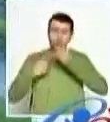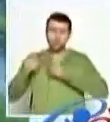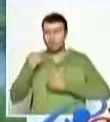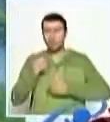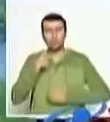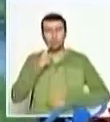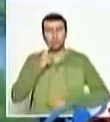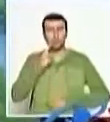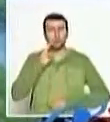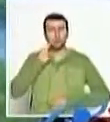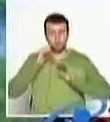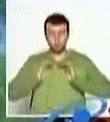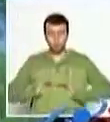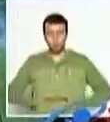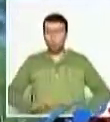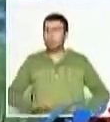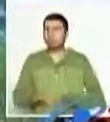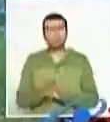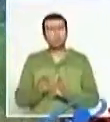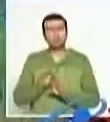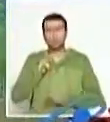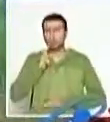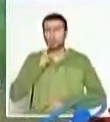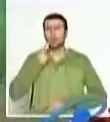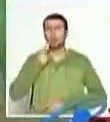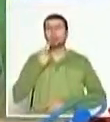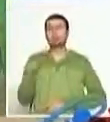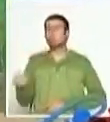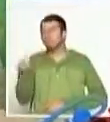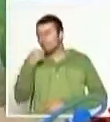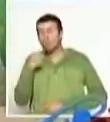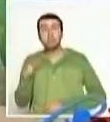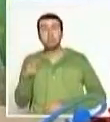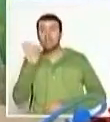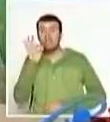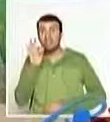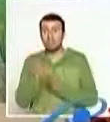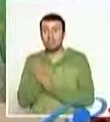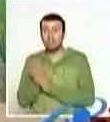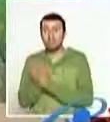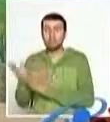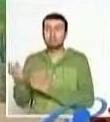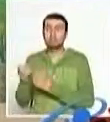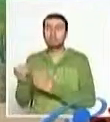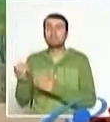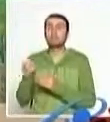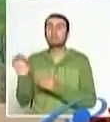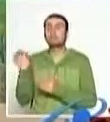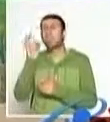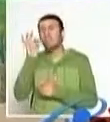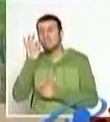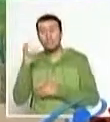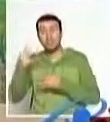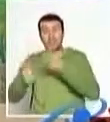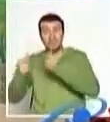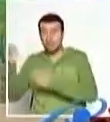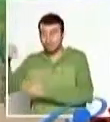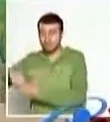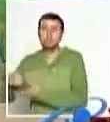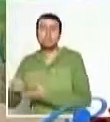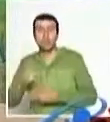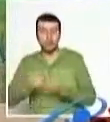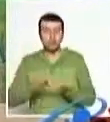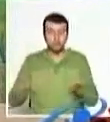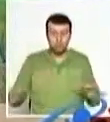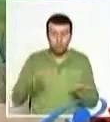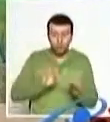el cuerpo está tóxico. Café con leche, los fritos, los lácteos en general. Cuando ustedes hablaban de